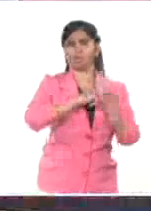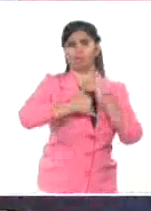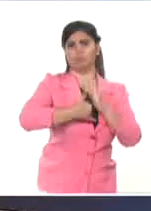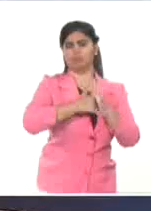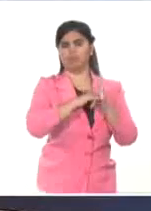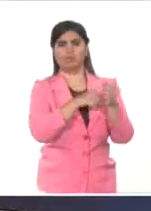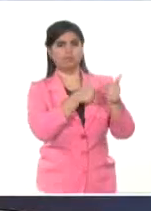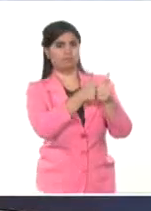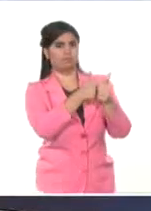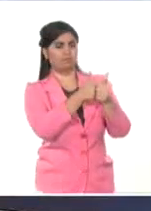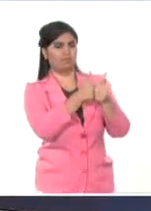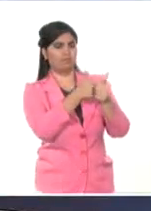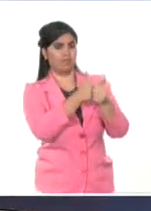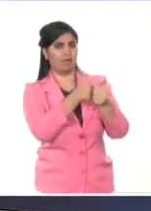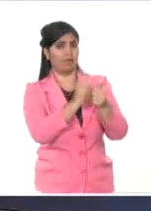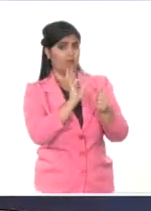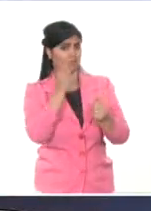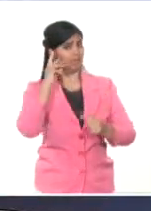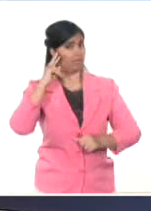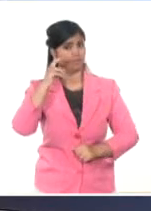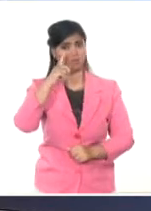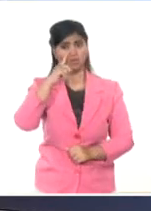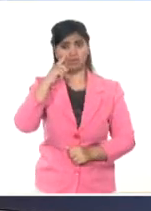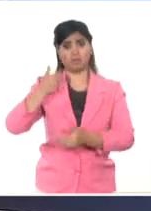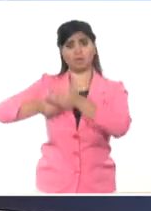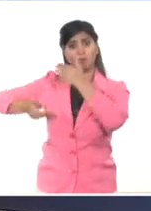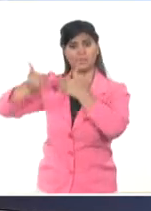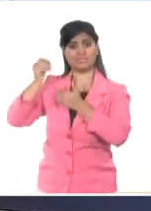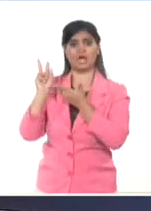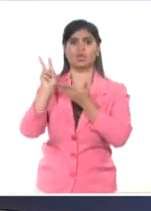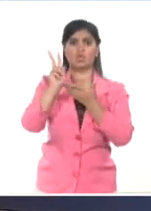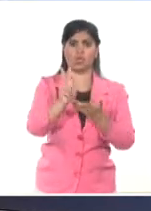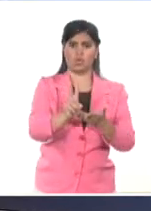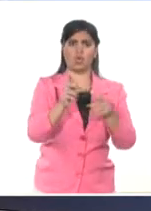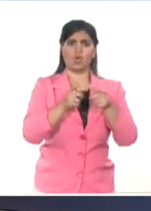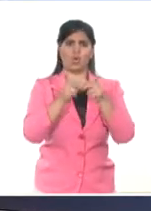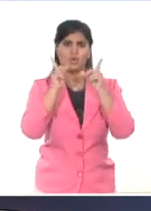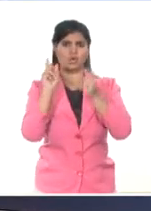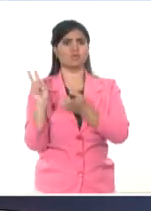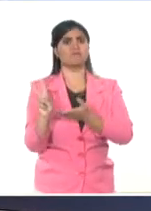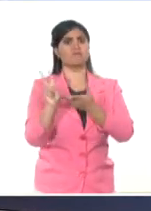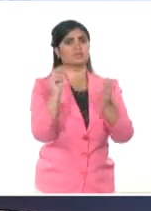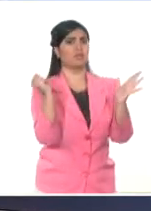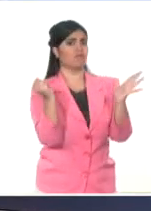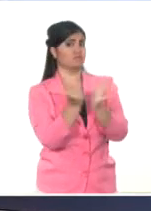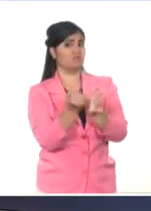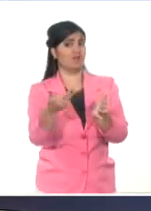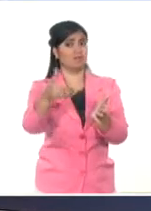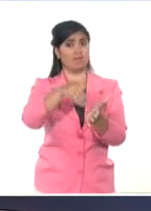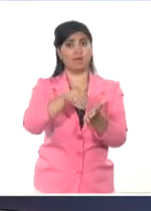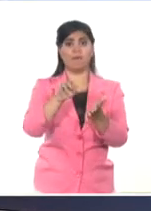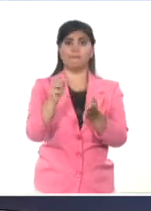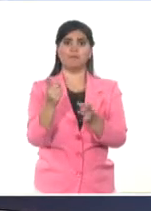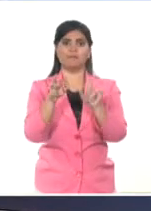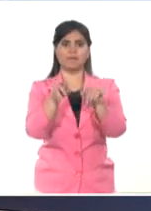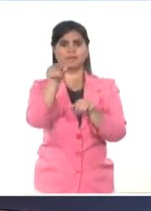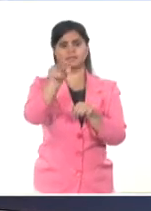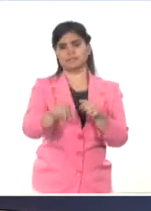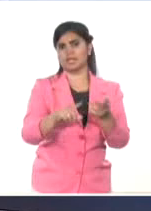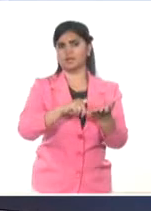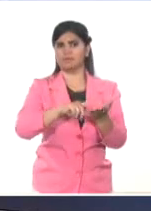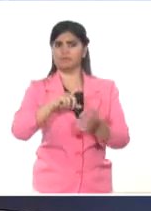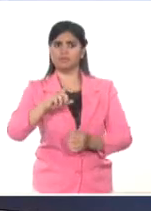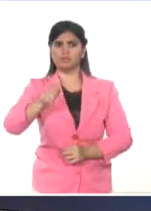consensos alcanzados en noviembre pasado por sus máximos dirigentes durante la visita oficial del primer secretario del Comité Central del Partido